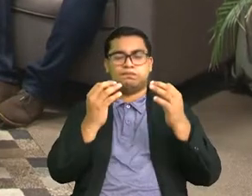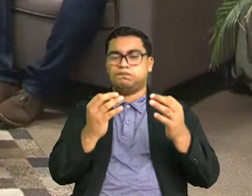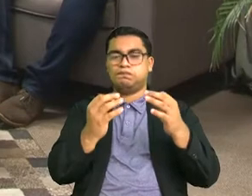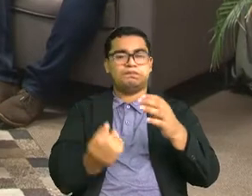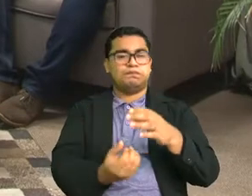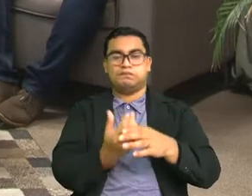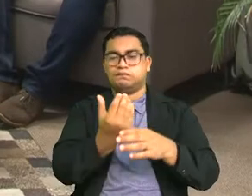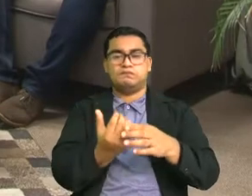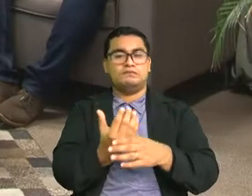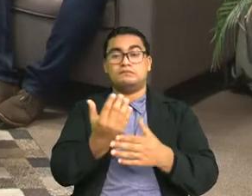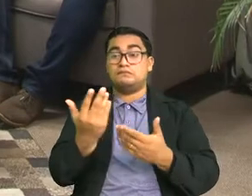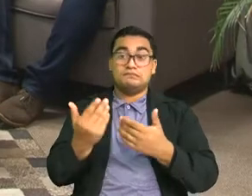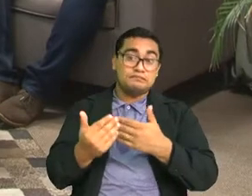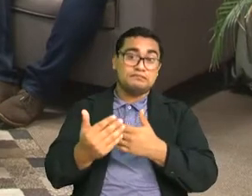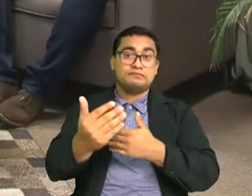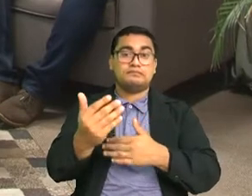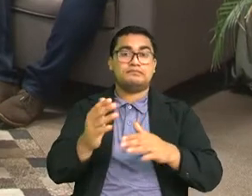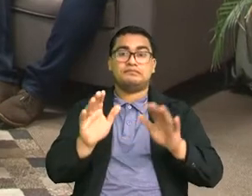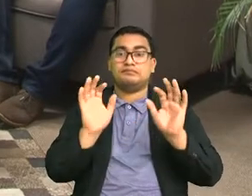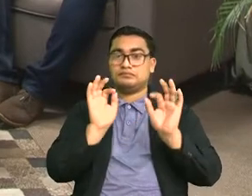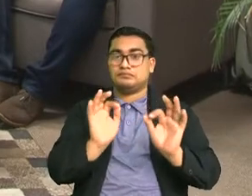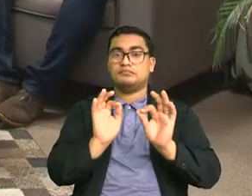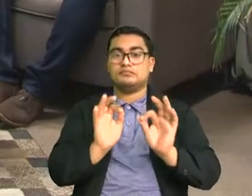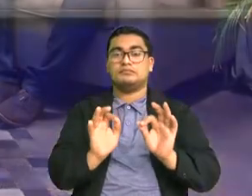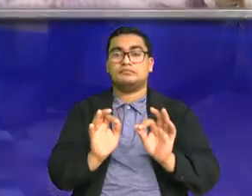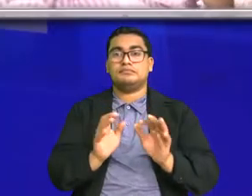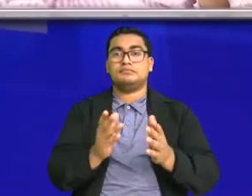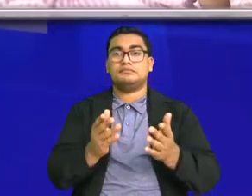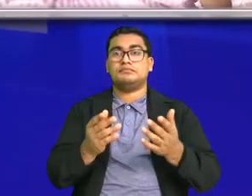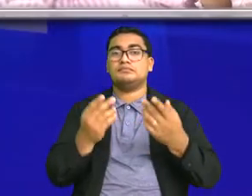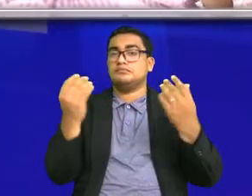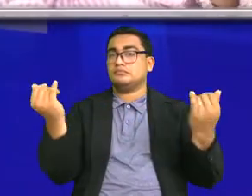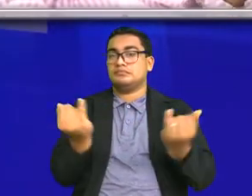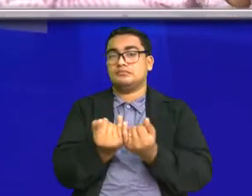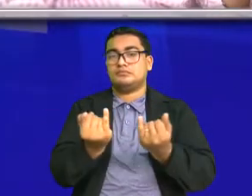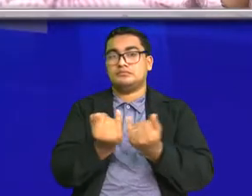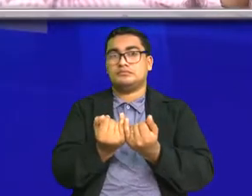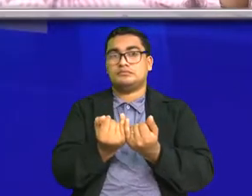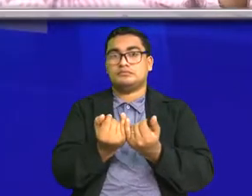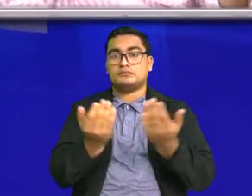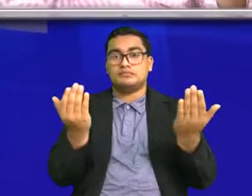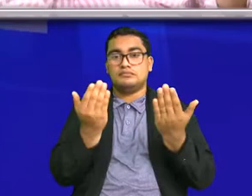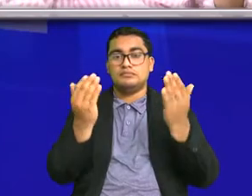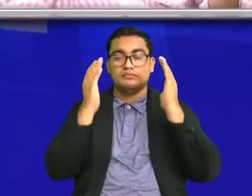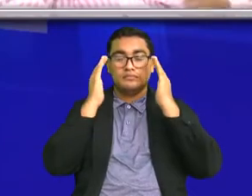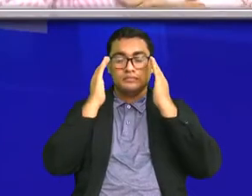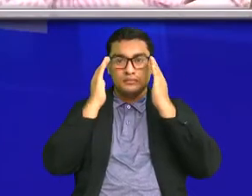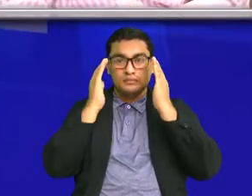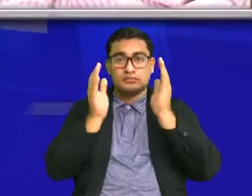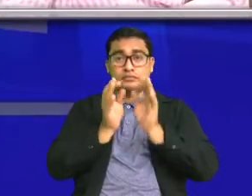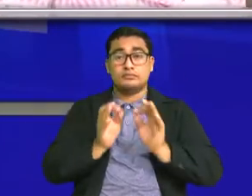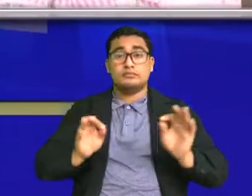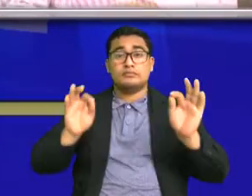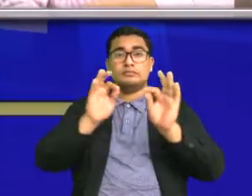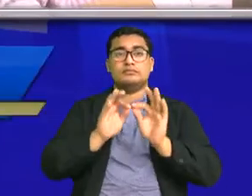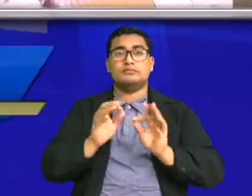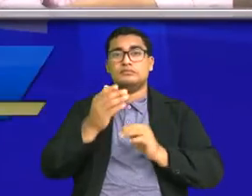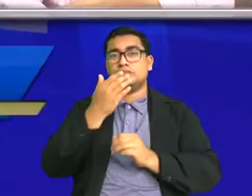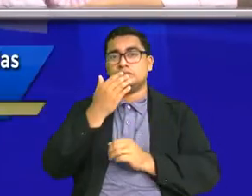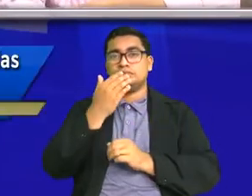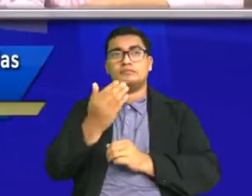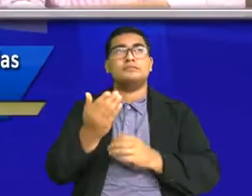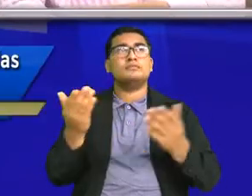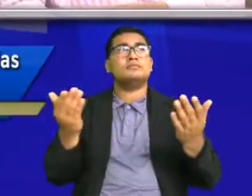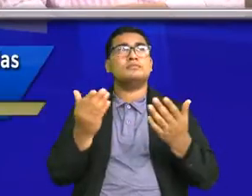de cosecha muy muy muy muy amplio sin embargo de igual manera pues ha venido siendo muy muy fructífero y muy